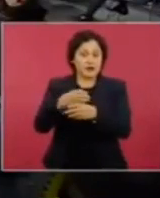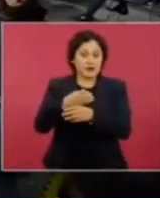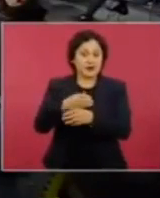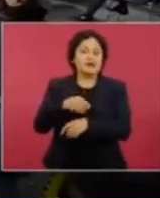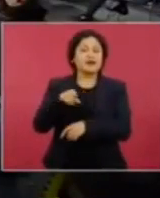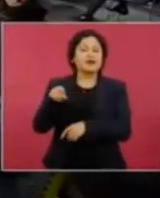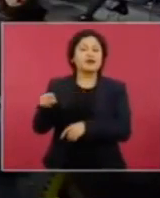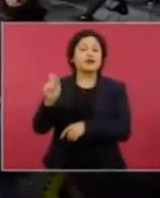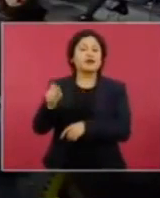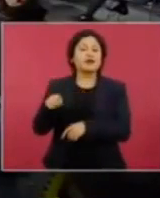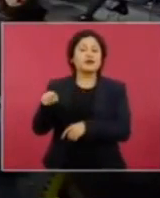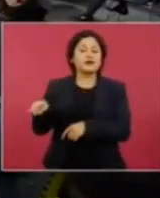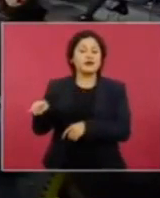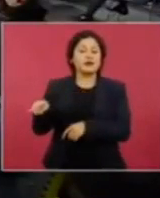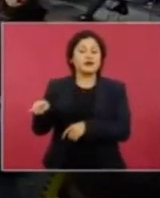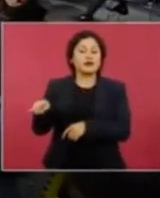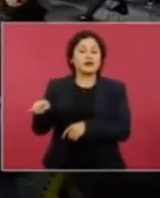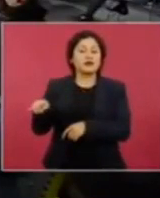el flautista